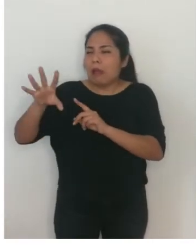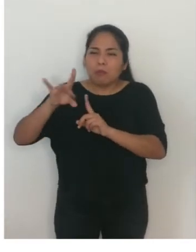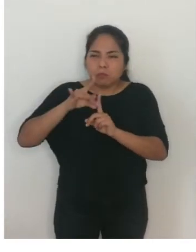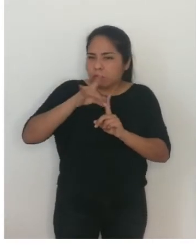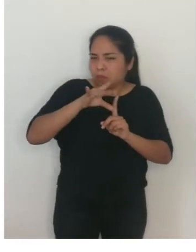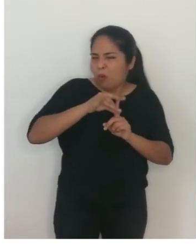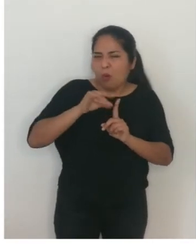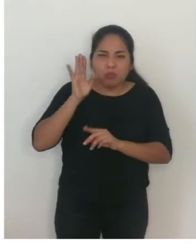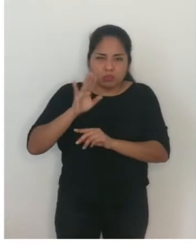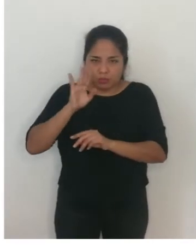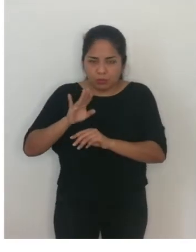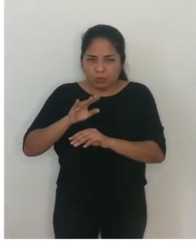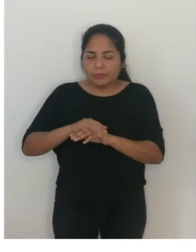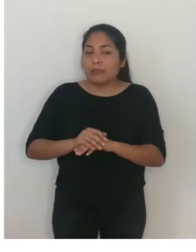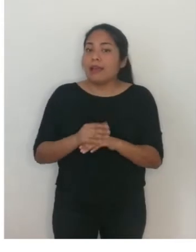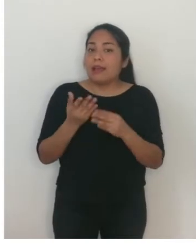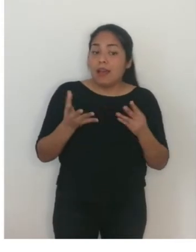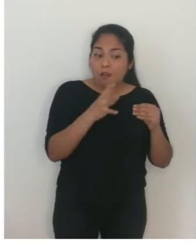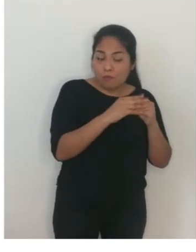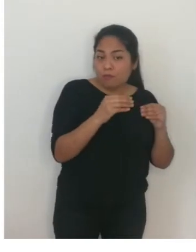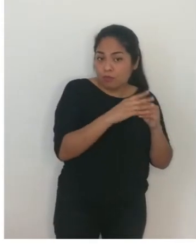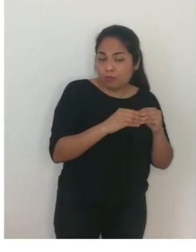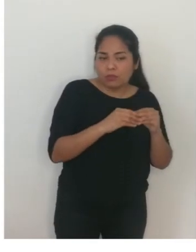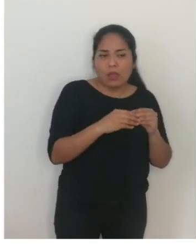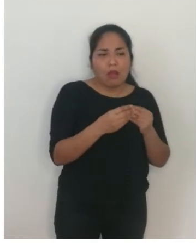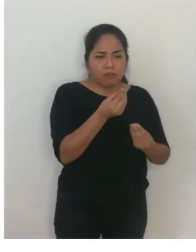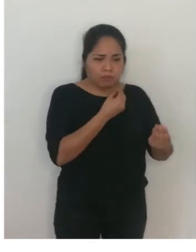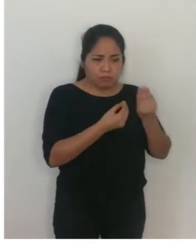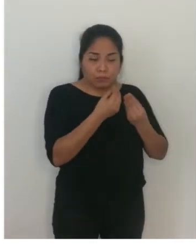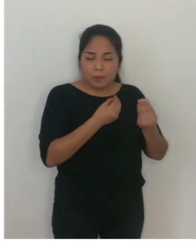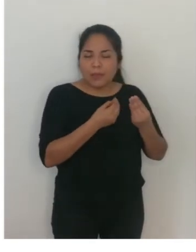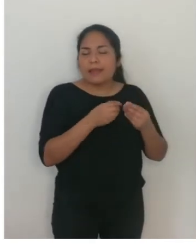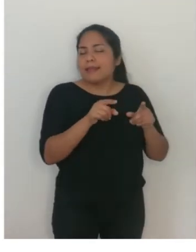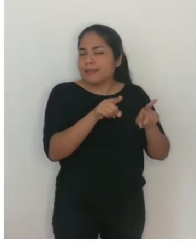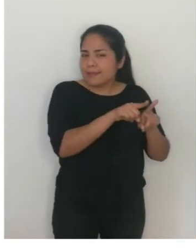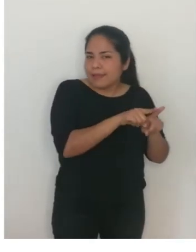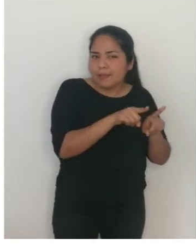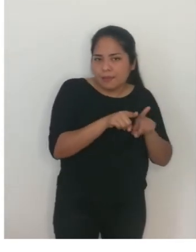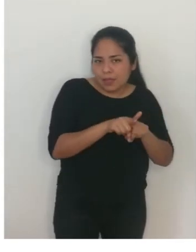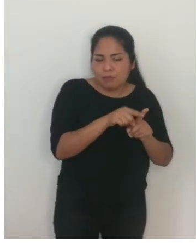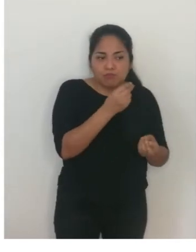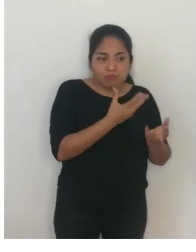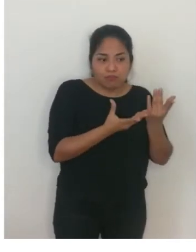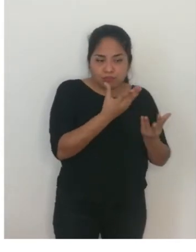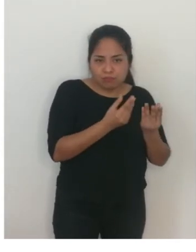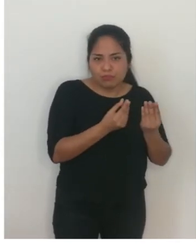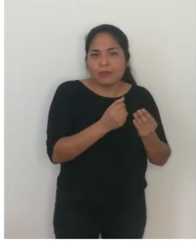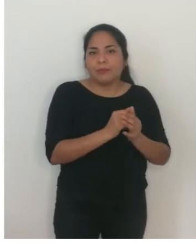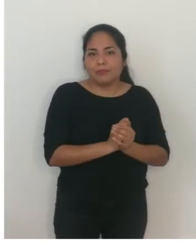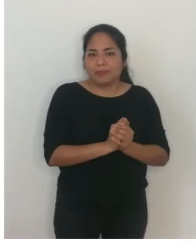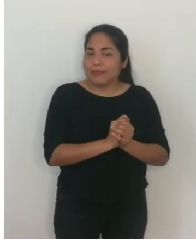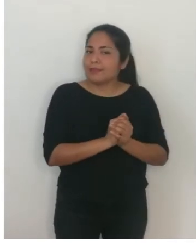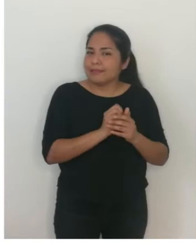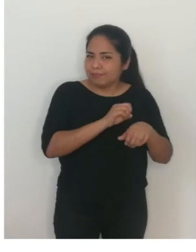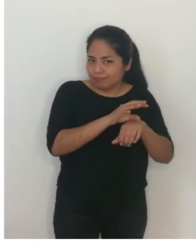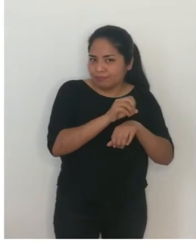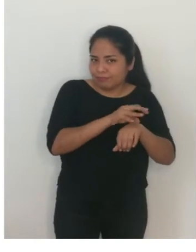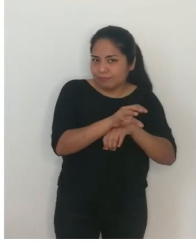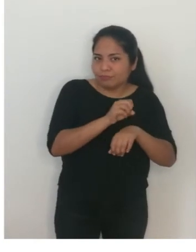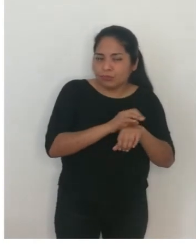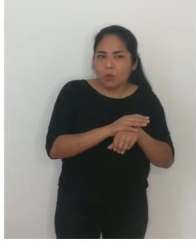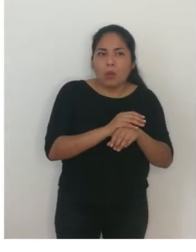tipo de contaminación las frutas también podemos incluirlas de igual forma van a ser cocidas de